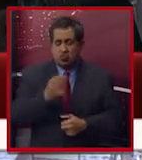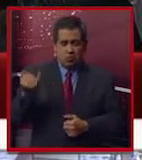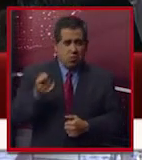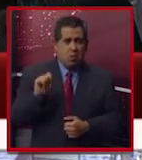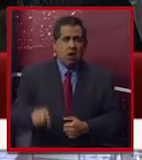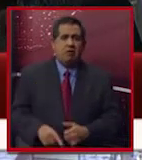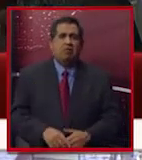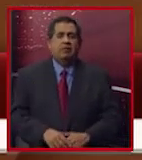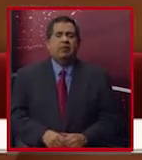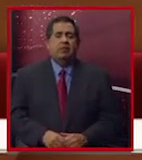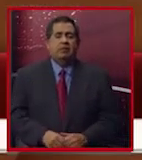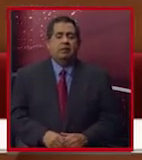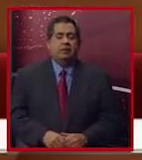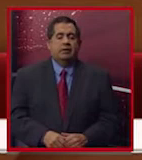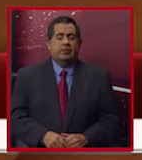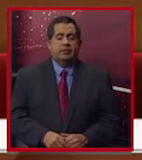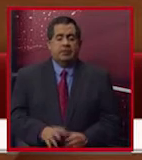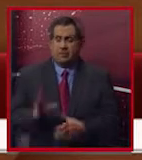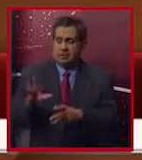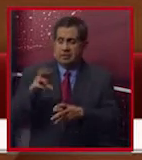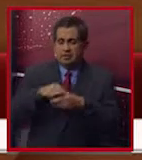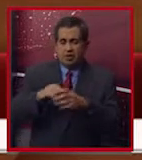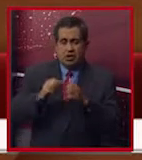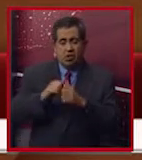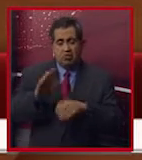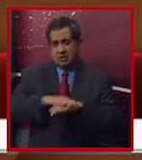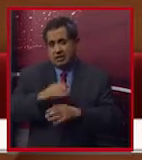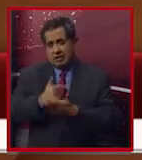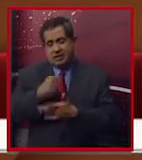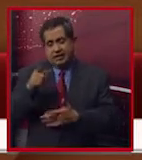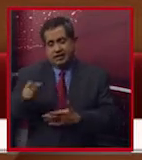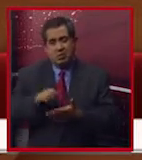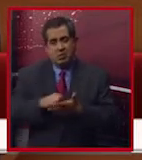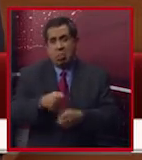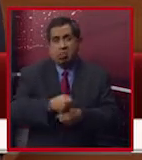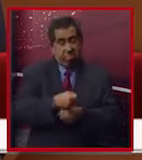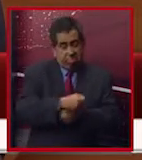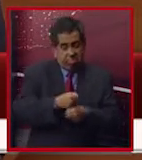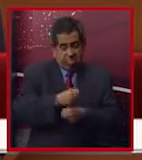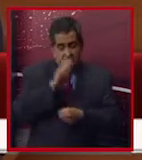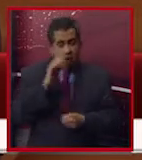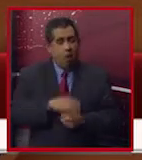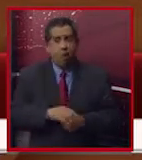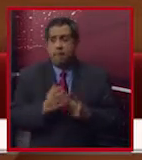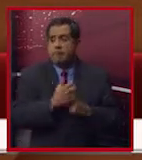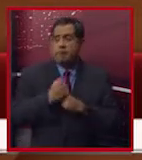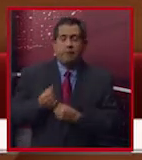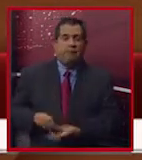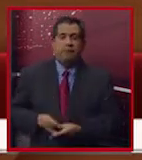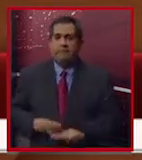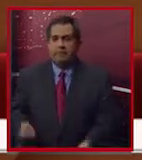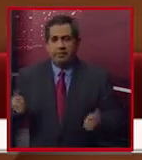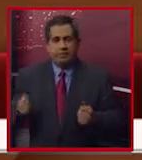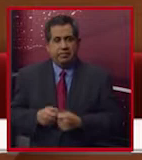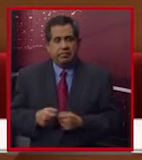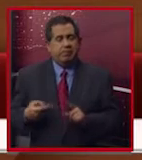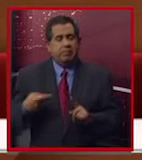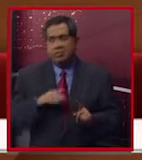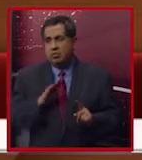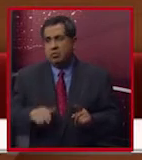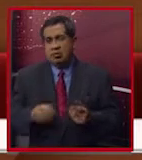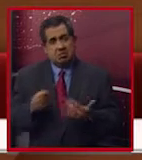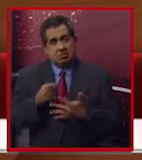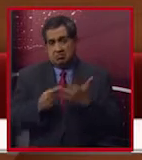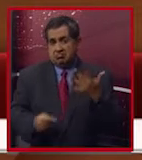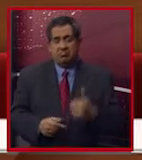la justicia, que involucrarían conductas de evidente gravedad como tortura, desaparición forzada o ejecución arbitraria, entre